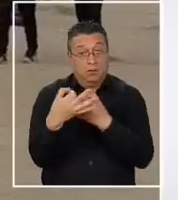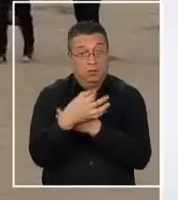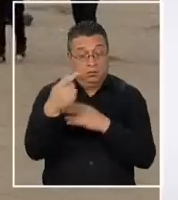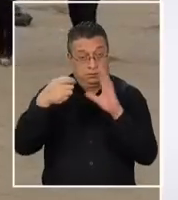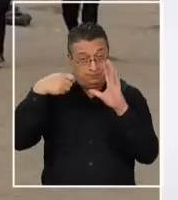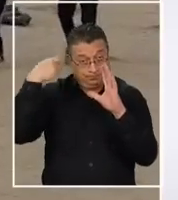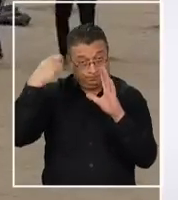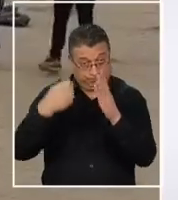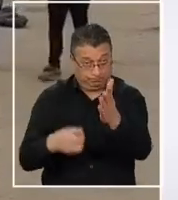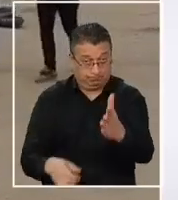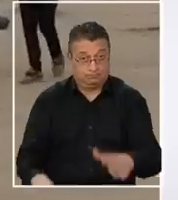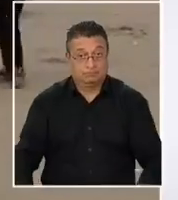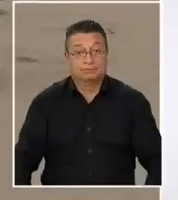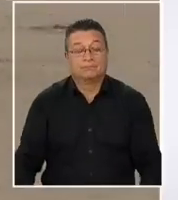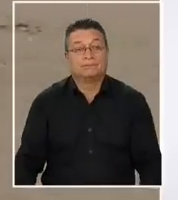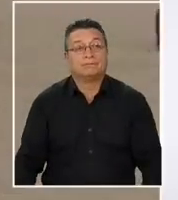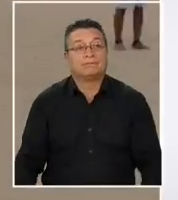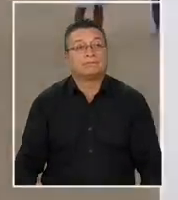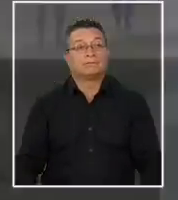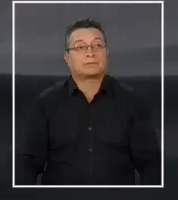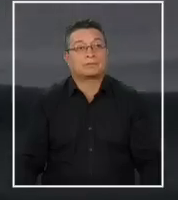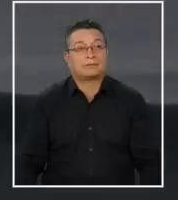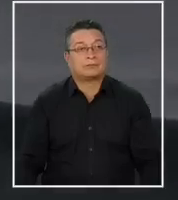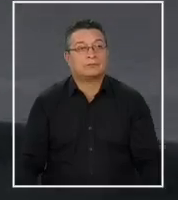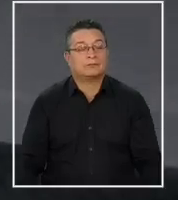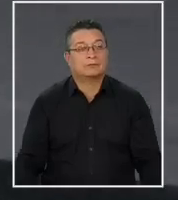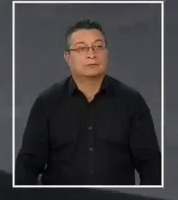preparamos junto a Michael Brayley.